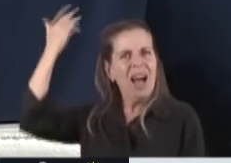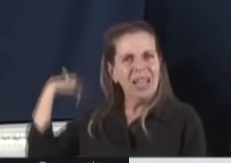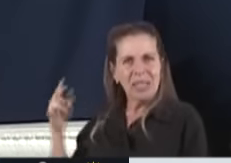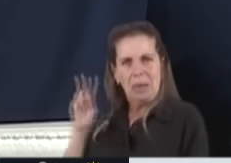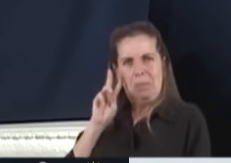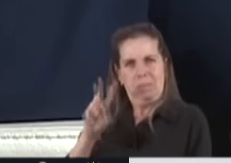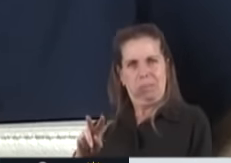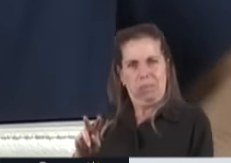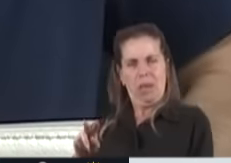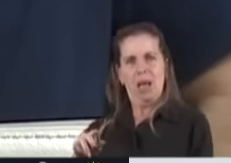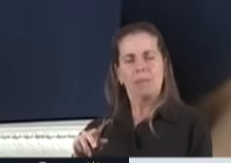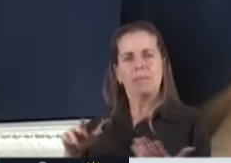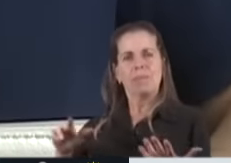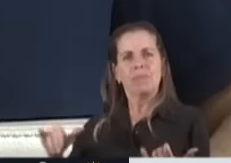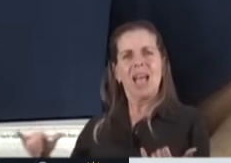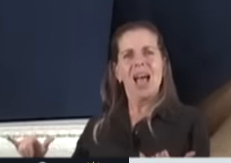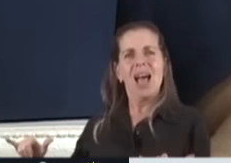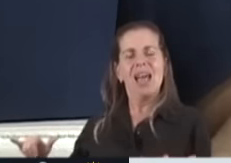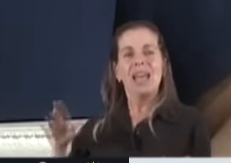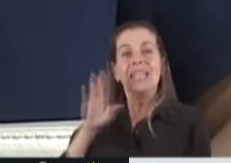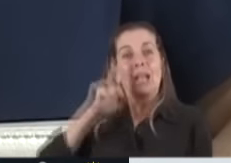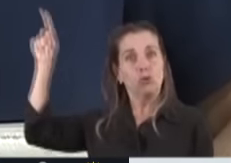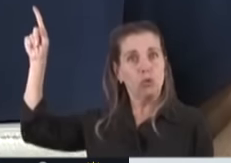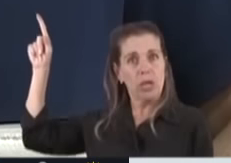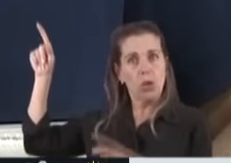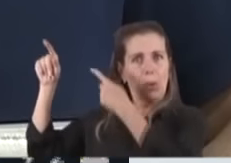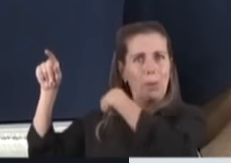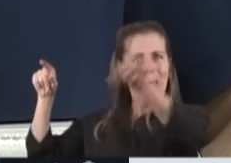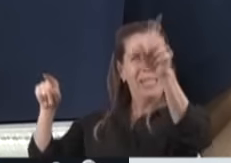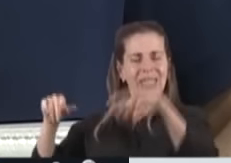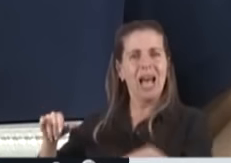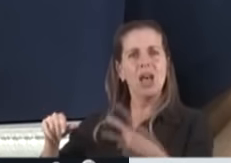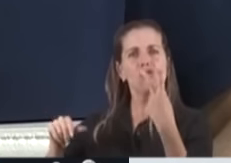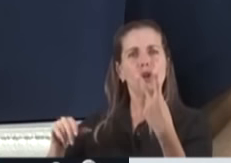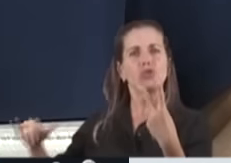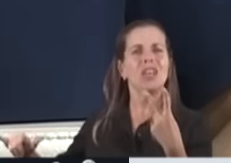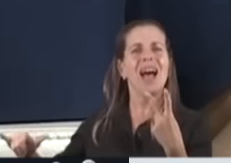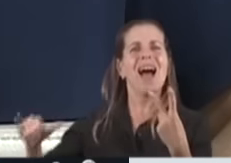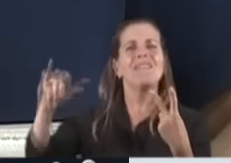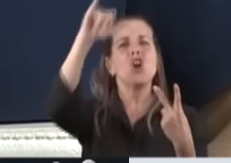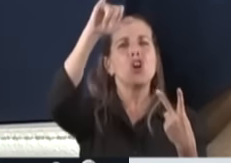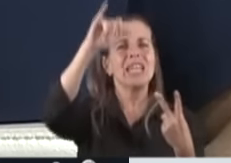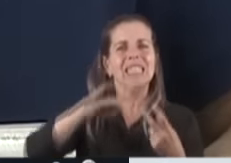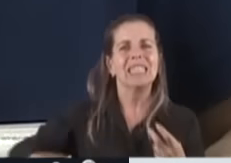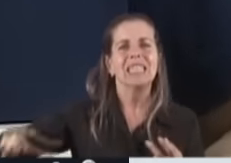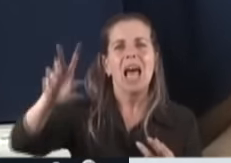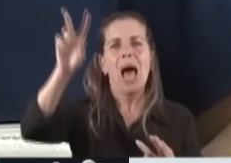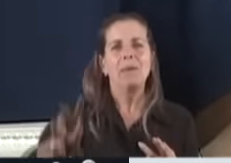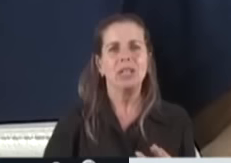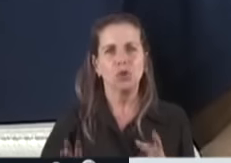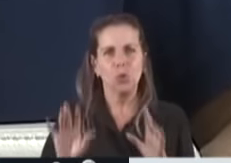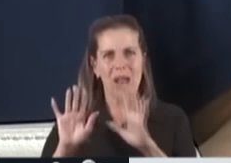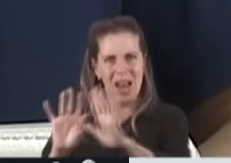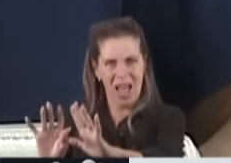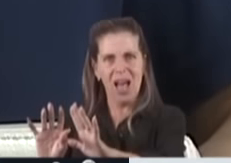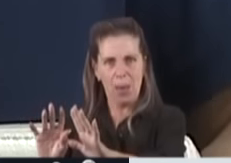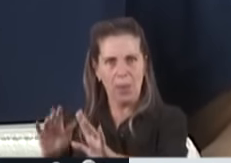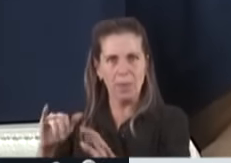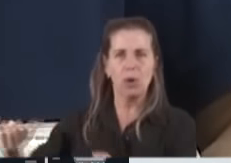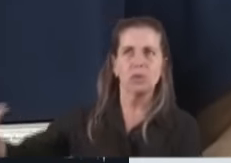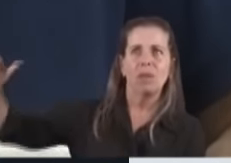dos aviones F-18 de los Estados Unidos en espacio aéreo venezolano. Quiero saber si el gobierno argentino avala este tipo de acciones, si avala